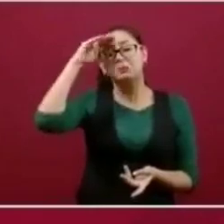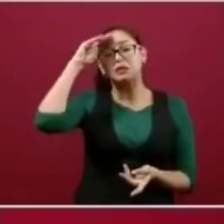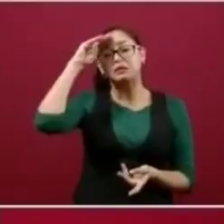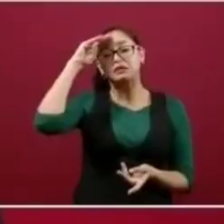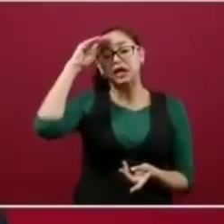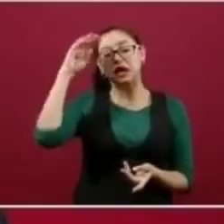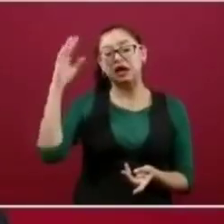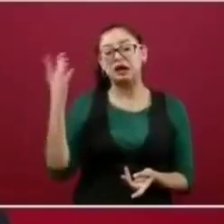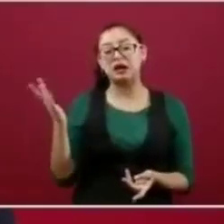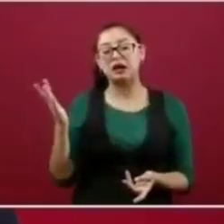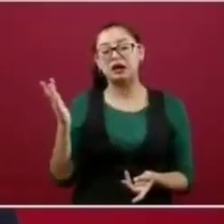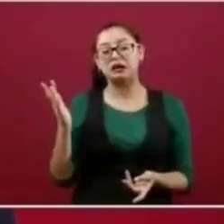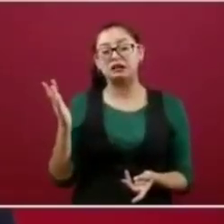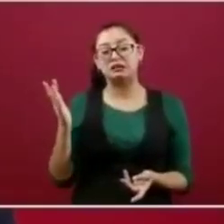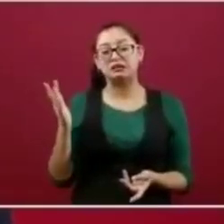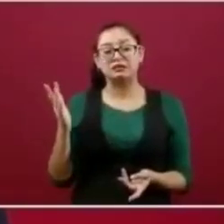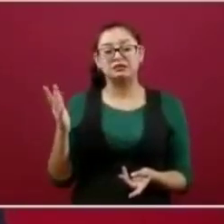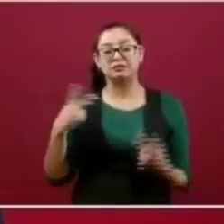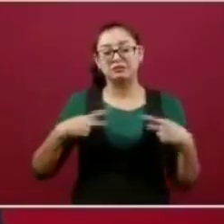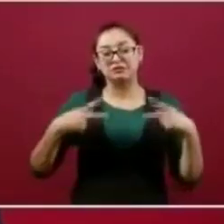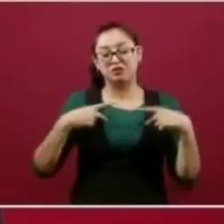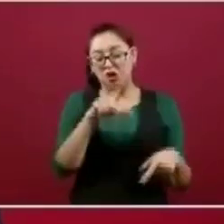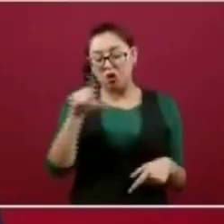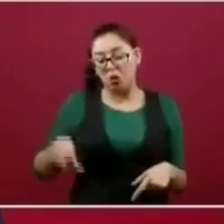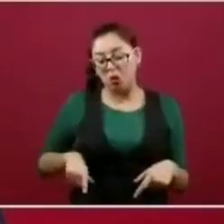los que extorsionan,